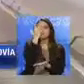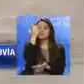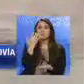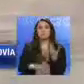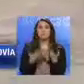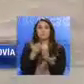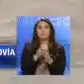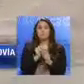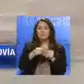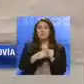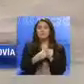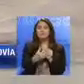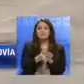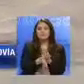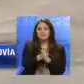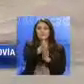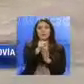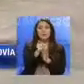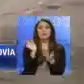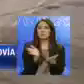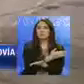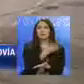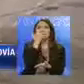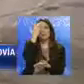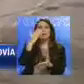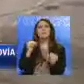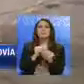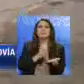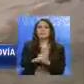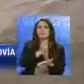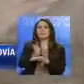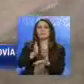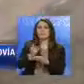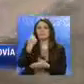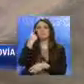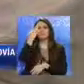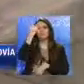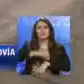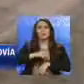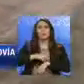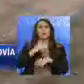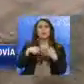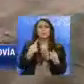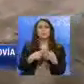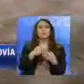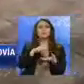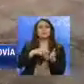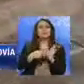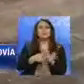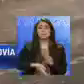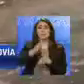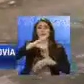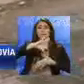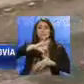el retiro de estos muros se pretende agilizar el tráfico vehicular por la zona, sobre todo en las horas pico, es decir, que este tramo de la Avenida de las